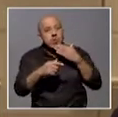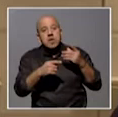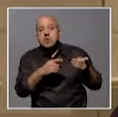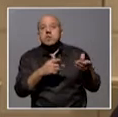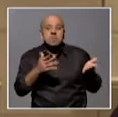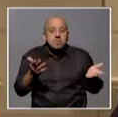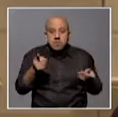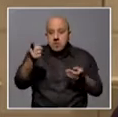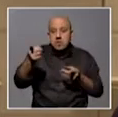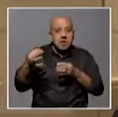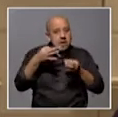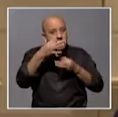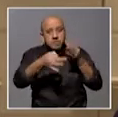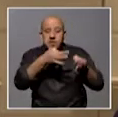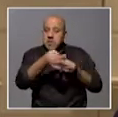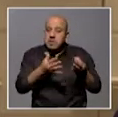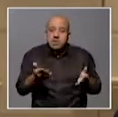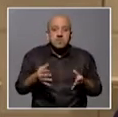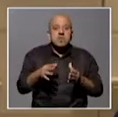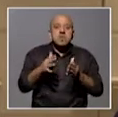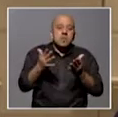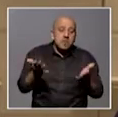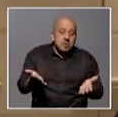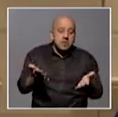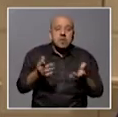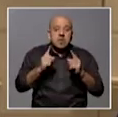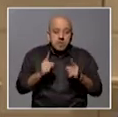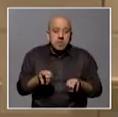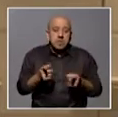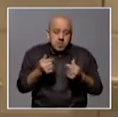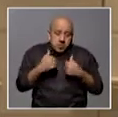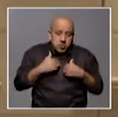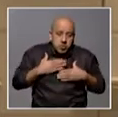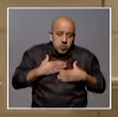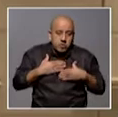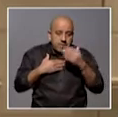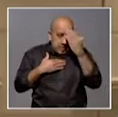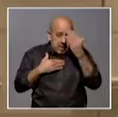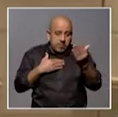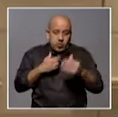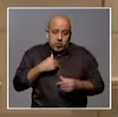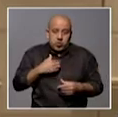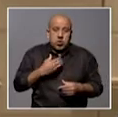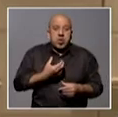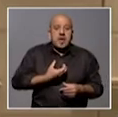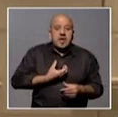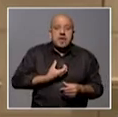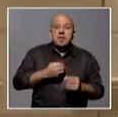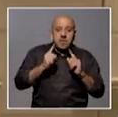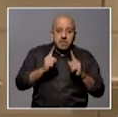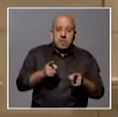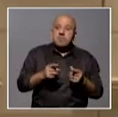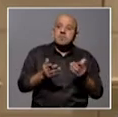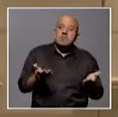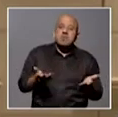que planteen los ediles de la oposición y, quien te diga, también los propios planteos de nosotros, los ediles Frente Amplistas, a los efectos de dar